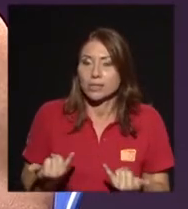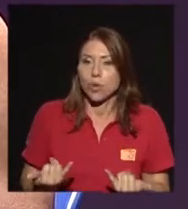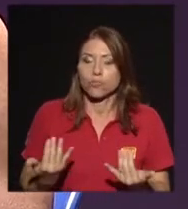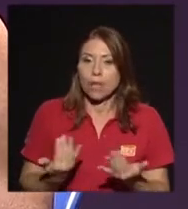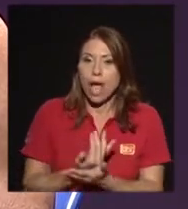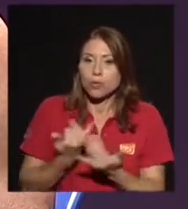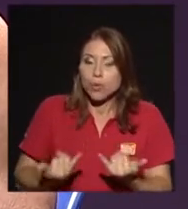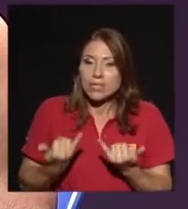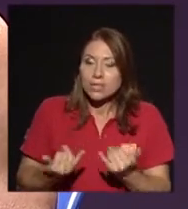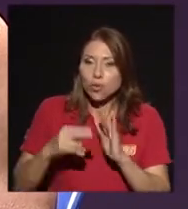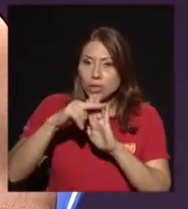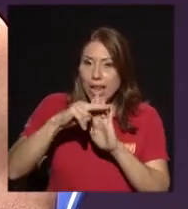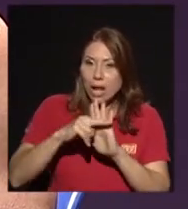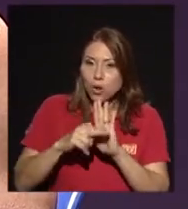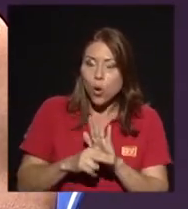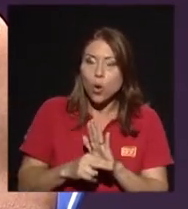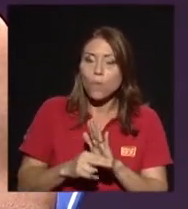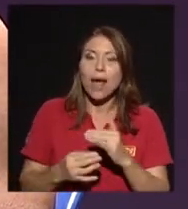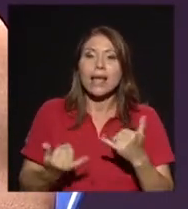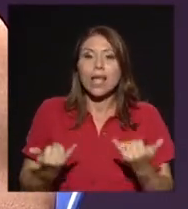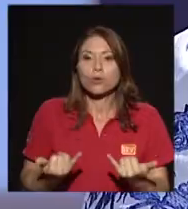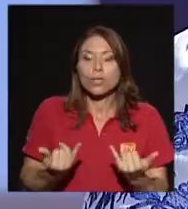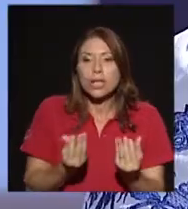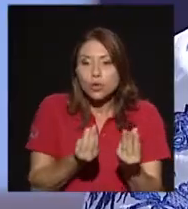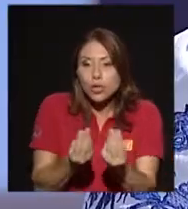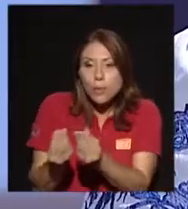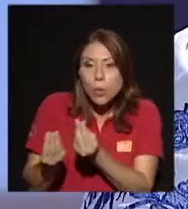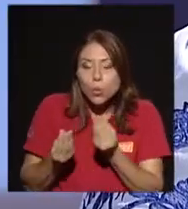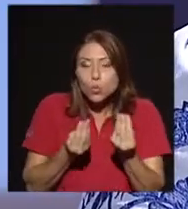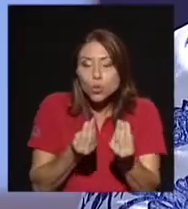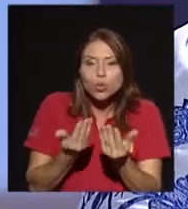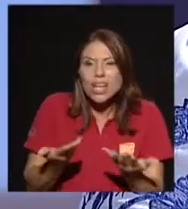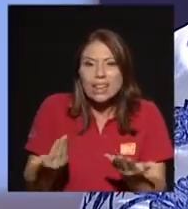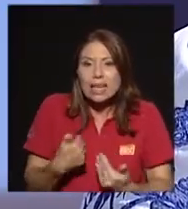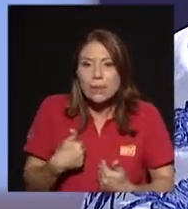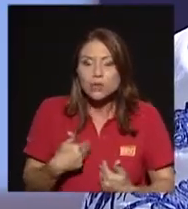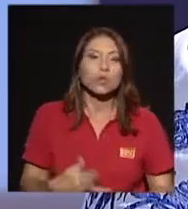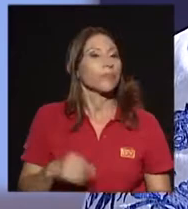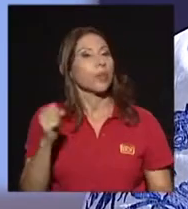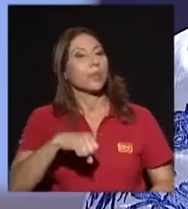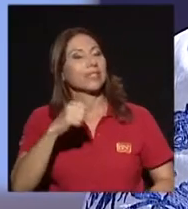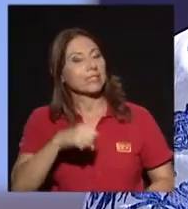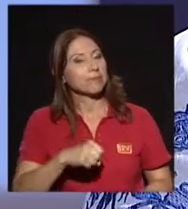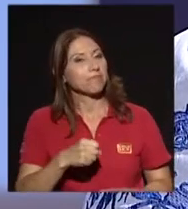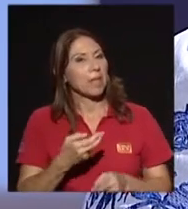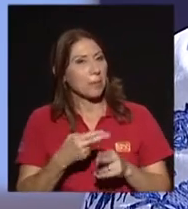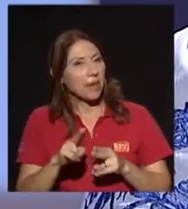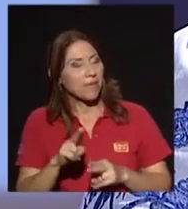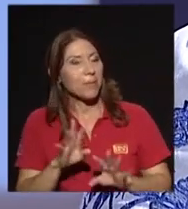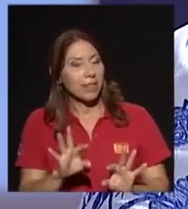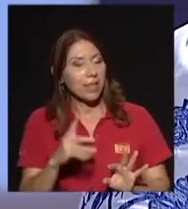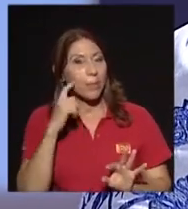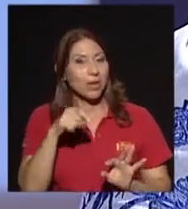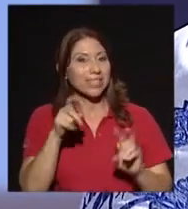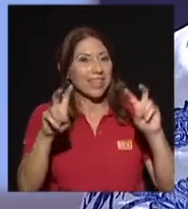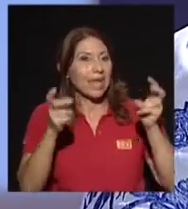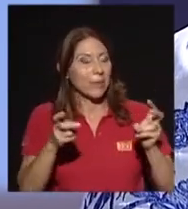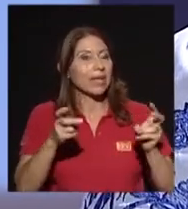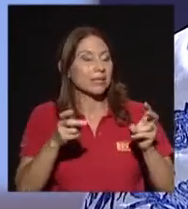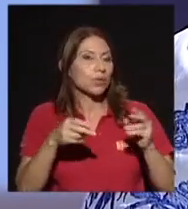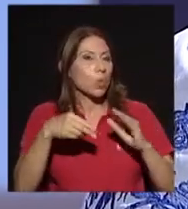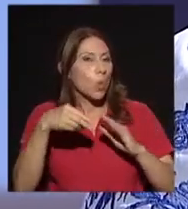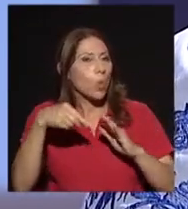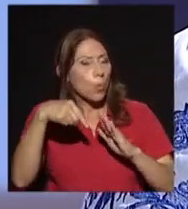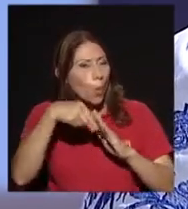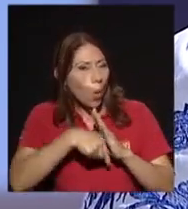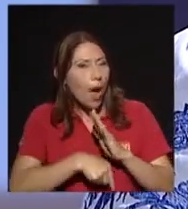de esa actualización de la norma y también de los productos que disponemos? Ok, claro que sí. Pues brevemente, porque es un tema un poco claro, amplio.